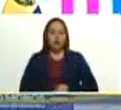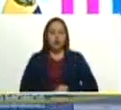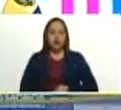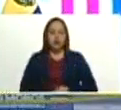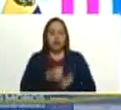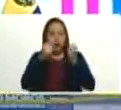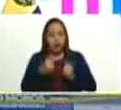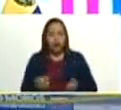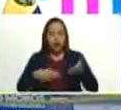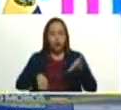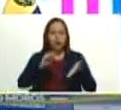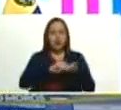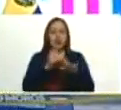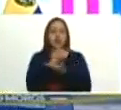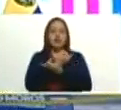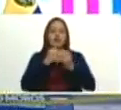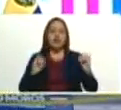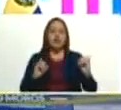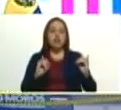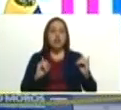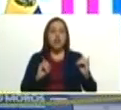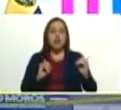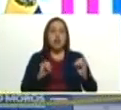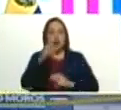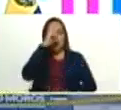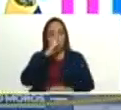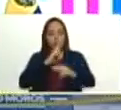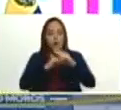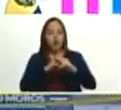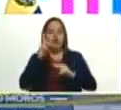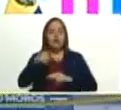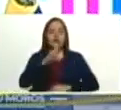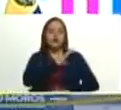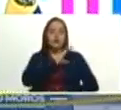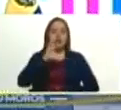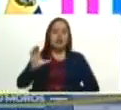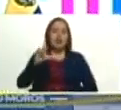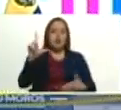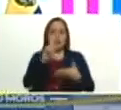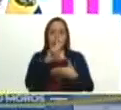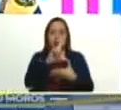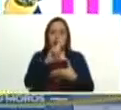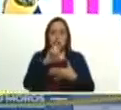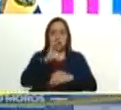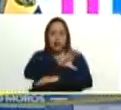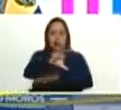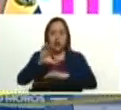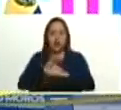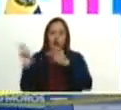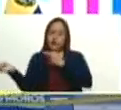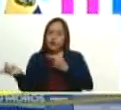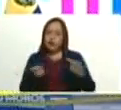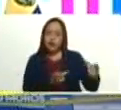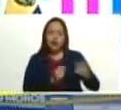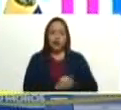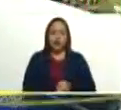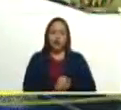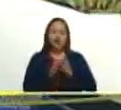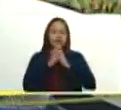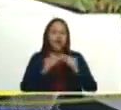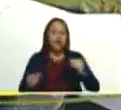afirme y reafirme la independencia, la dignidad y la soberanía de América Latina y el Caribe. Bienvenidos y